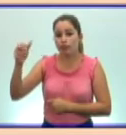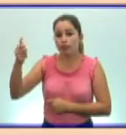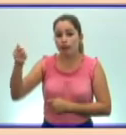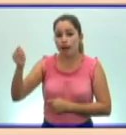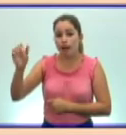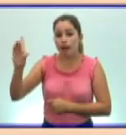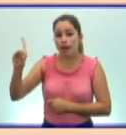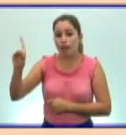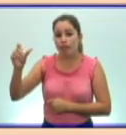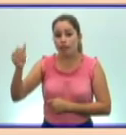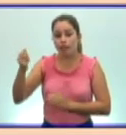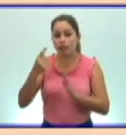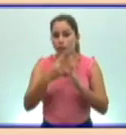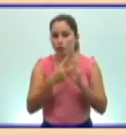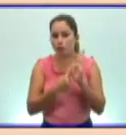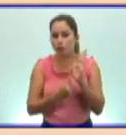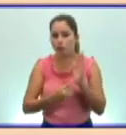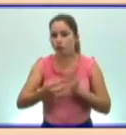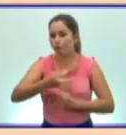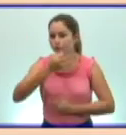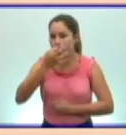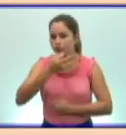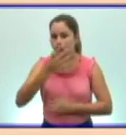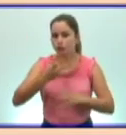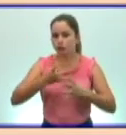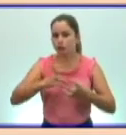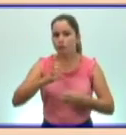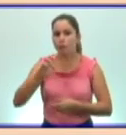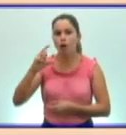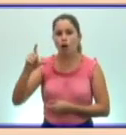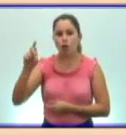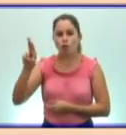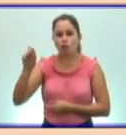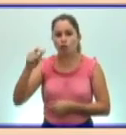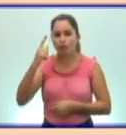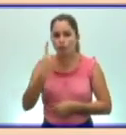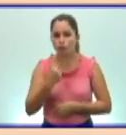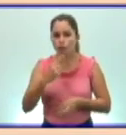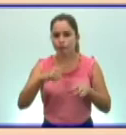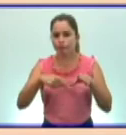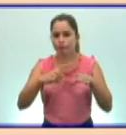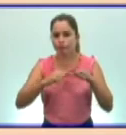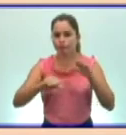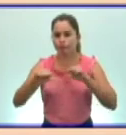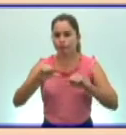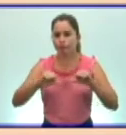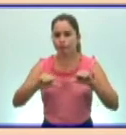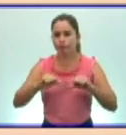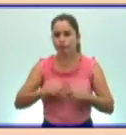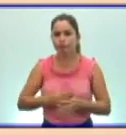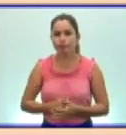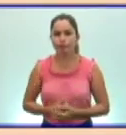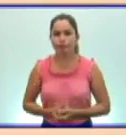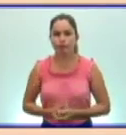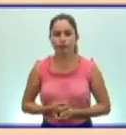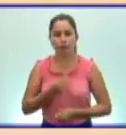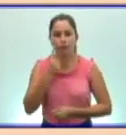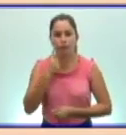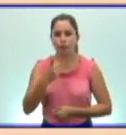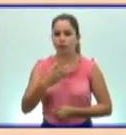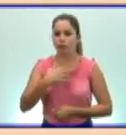forma cualitativa en una disolución. Pues bien, tenemos por